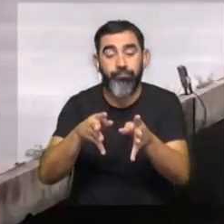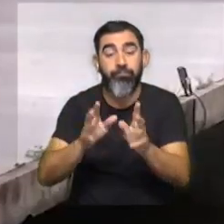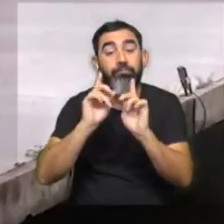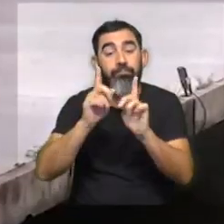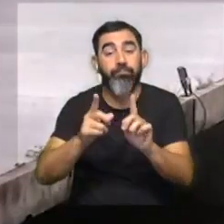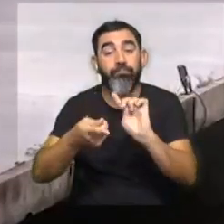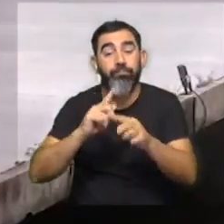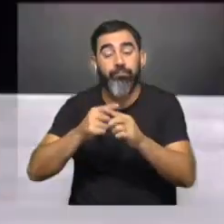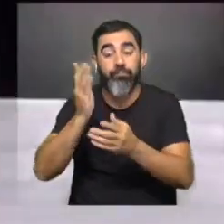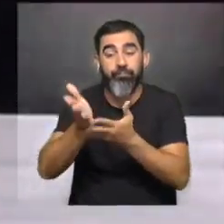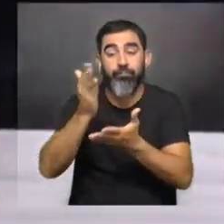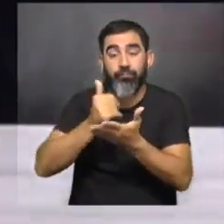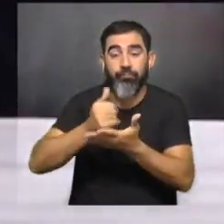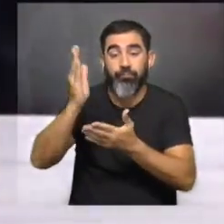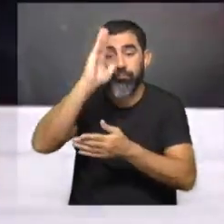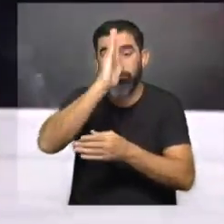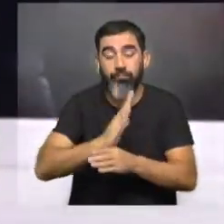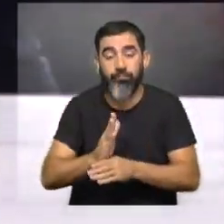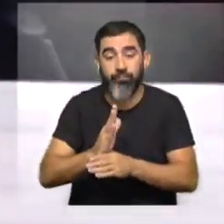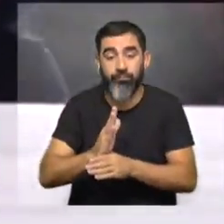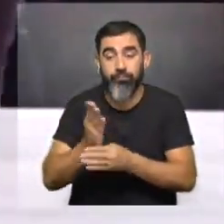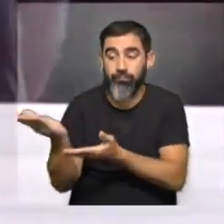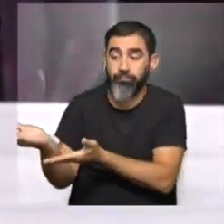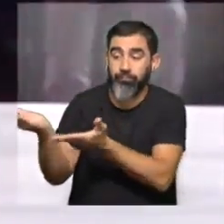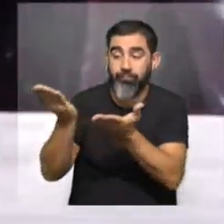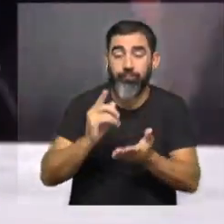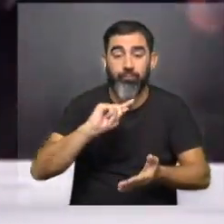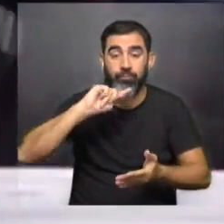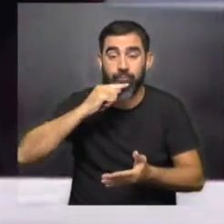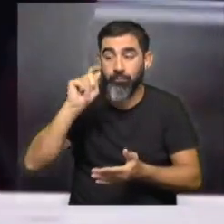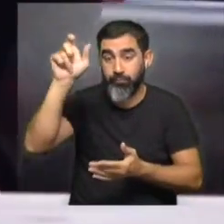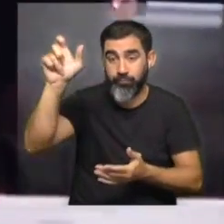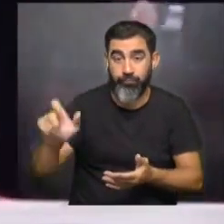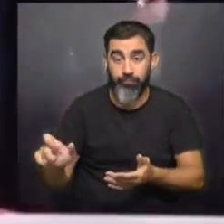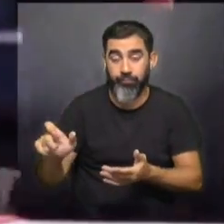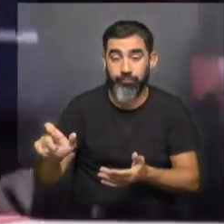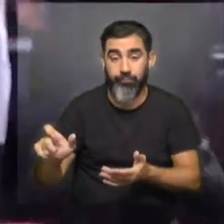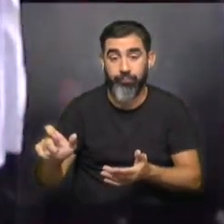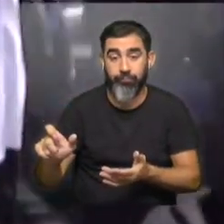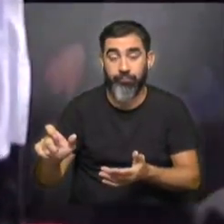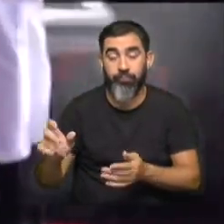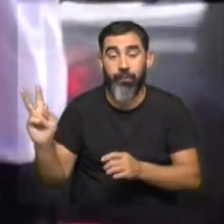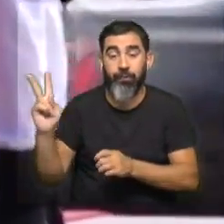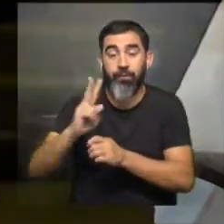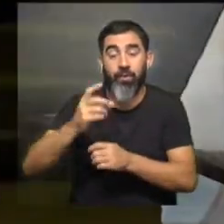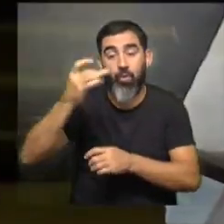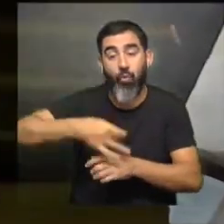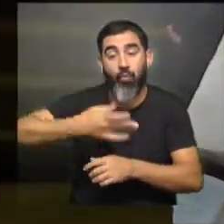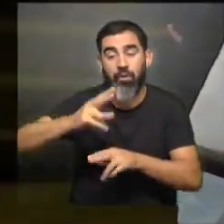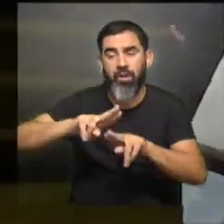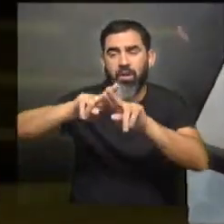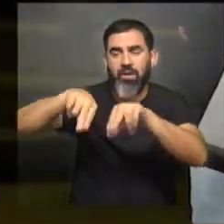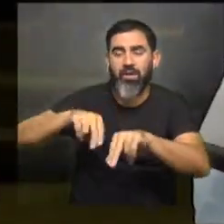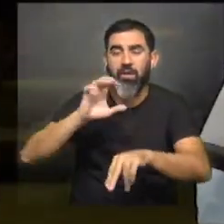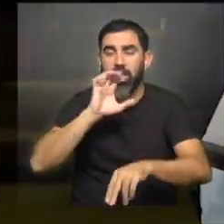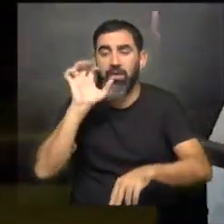vez, el canciller brasileño Mauro Vieira, que recibió al canciller ruso Sergei Lavrov en visita oficial, rechazó las